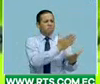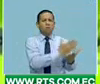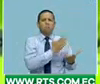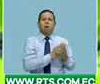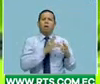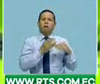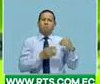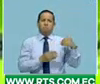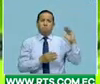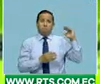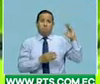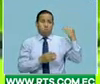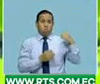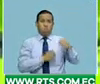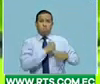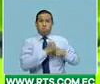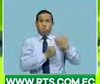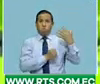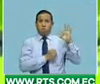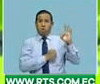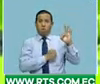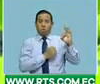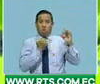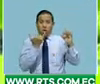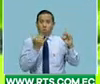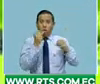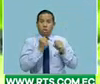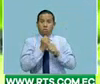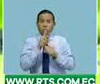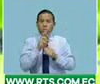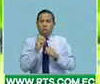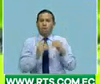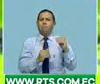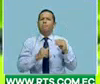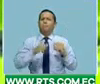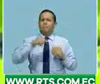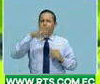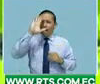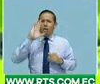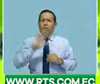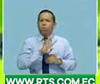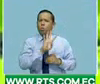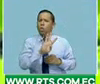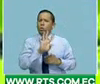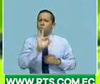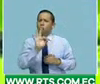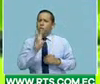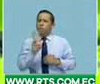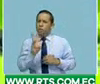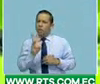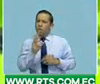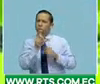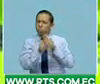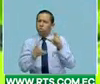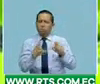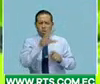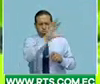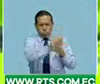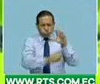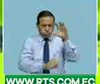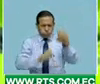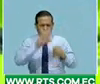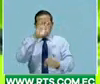año anterior. Se ha detenido a 496 ciudadanos. Teniendo como incautación de